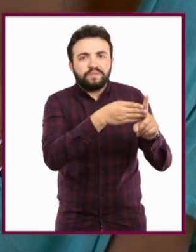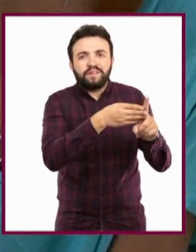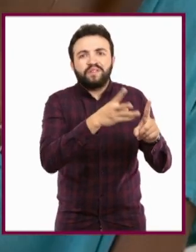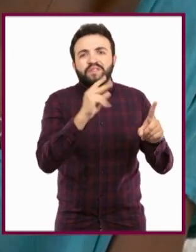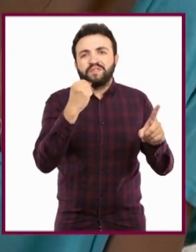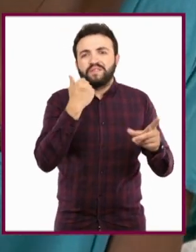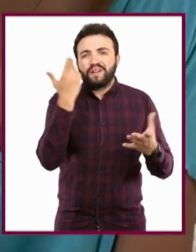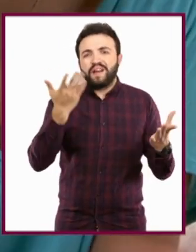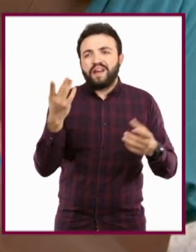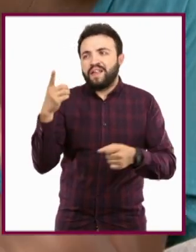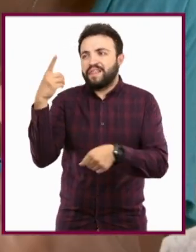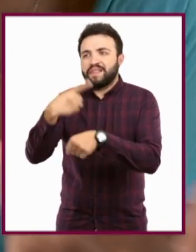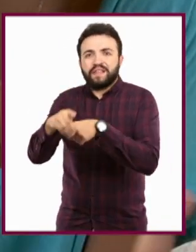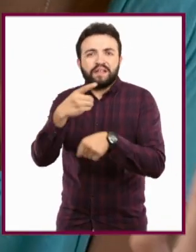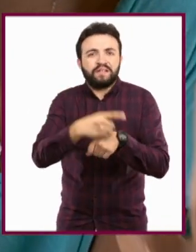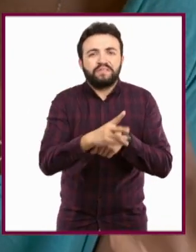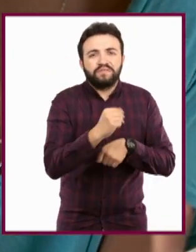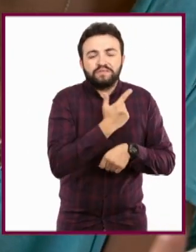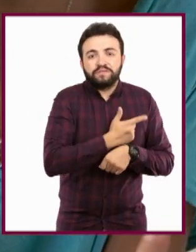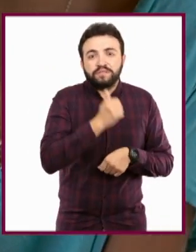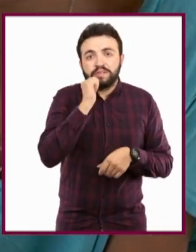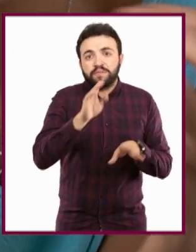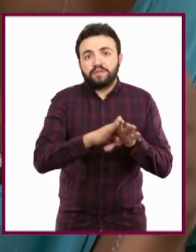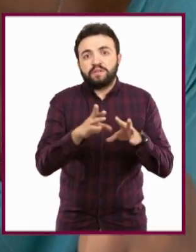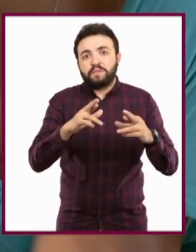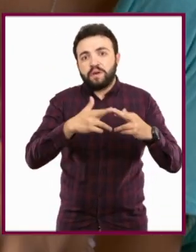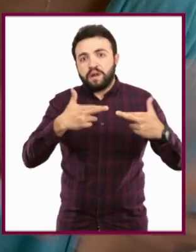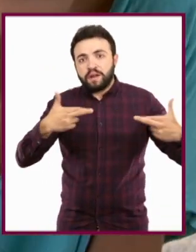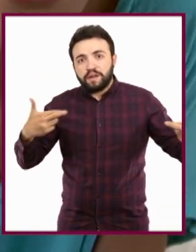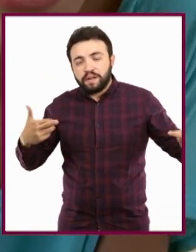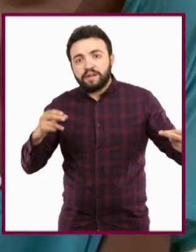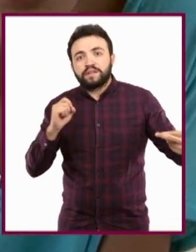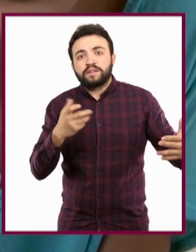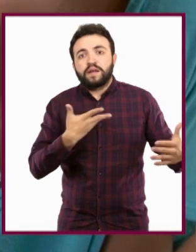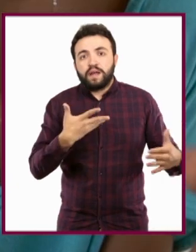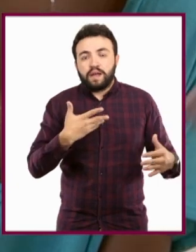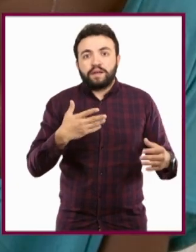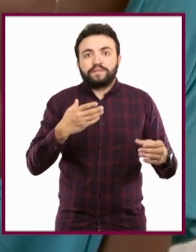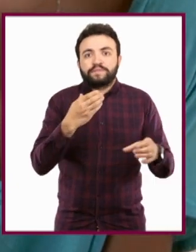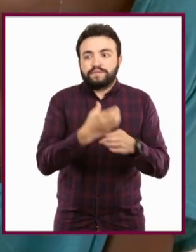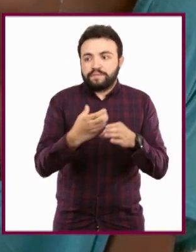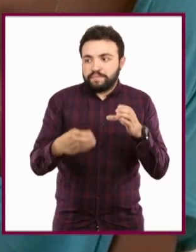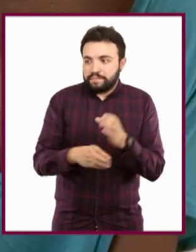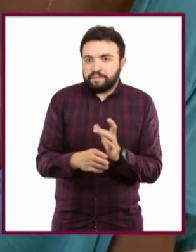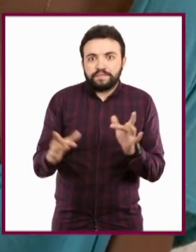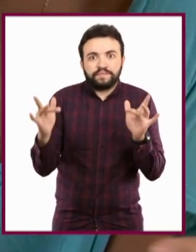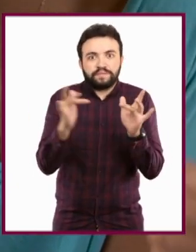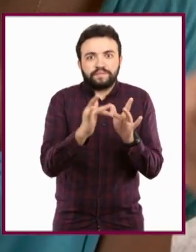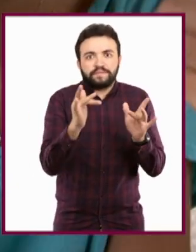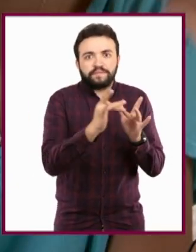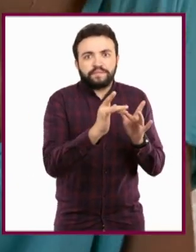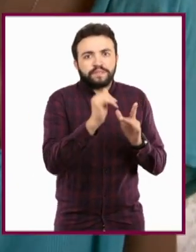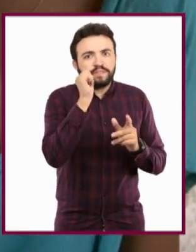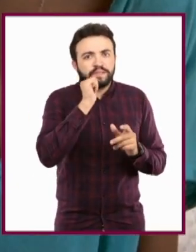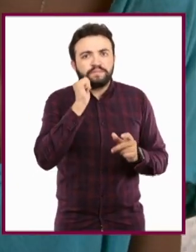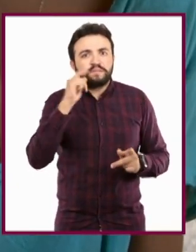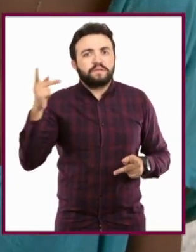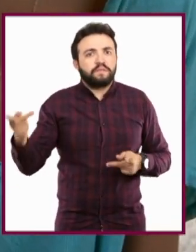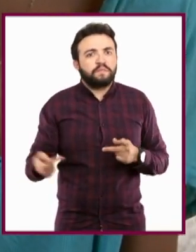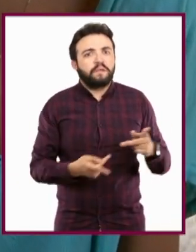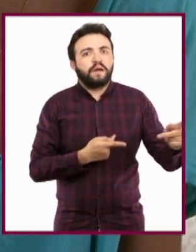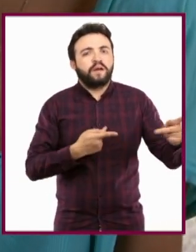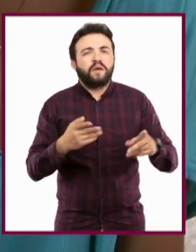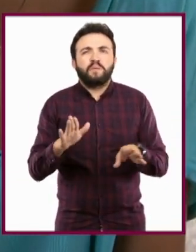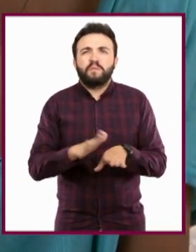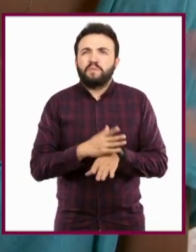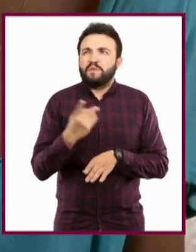daños innecesarios. Estas personas ven las relaciones que hay entre todas las cosas y los fenómenos. Se preguntan por qué las cosas son